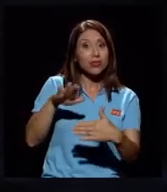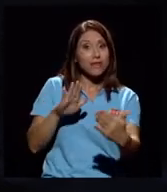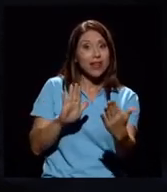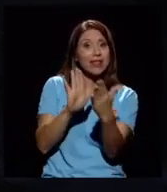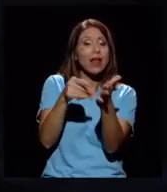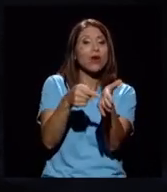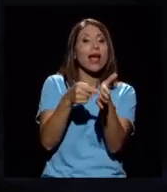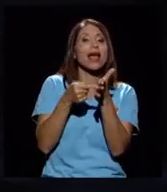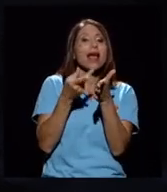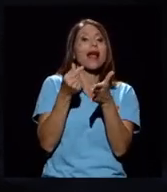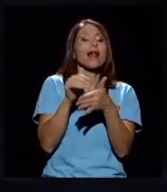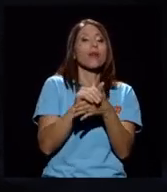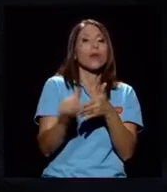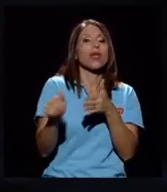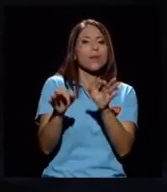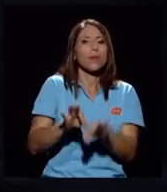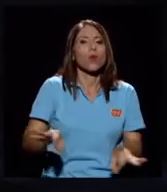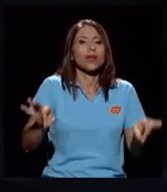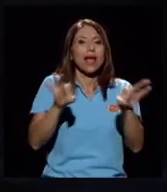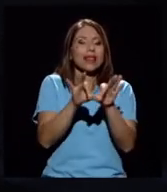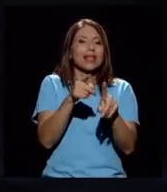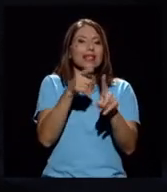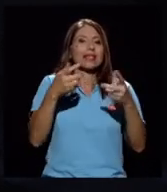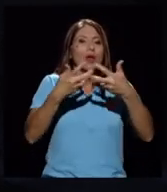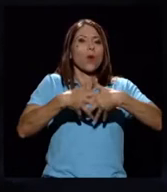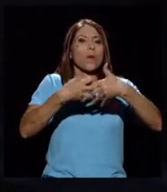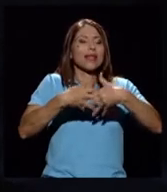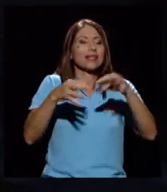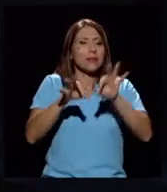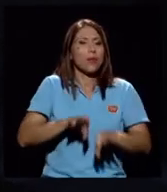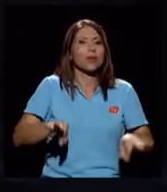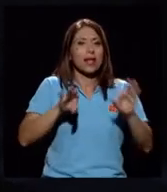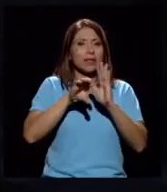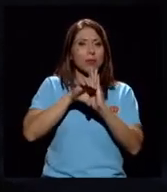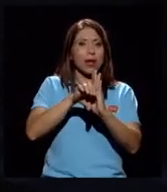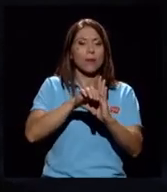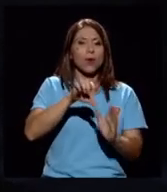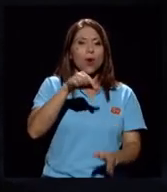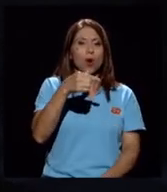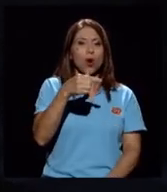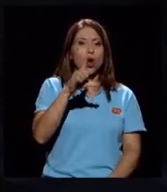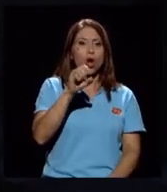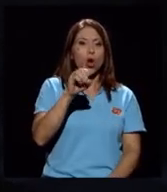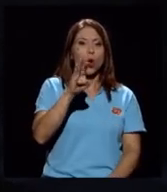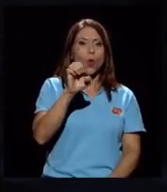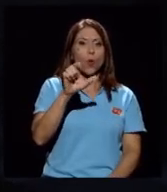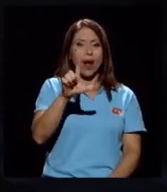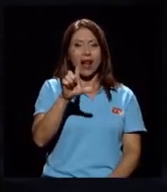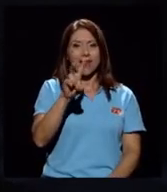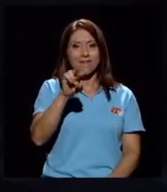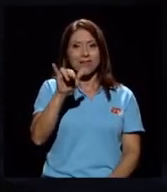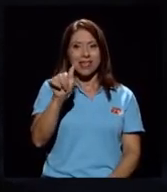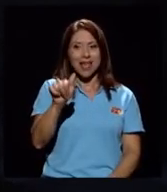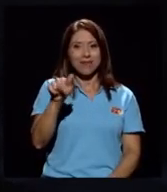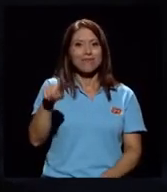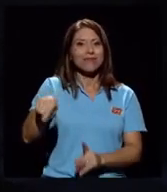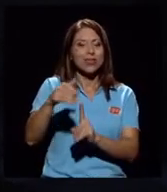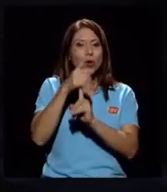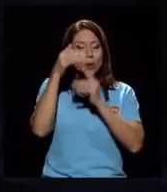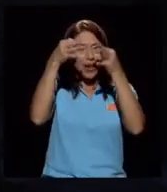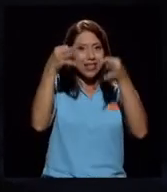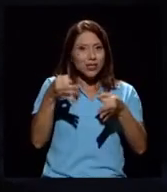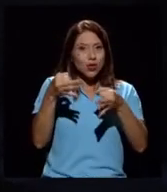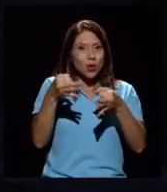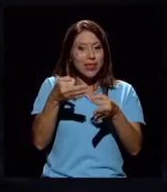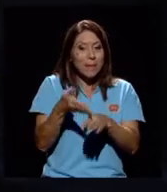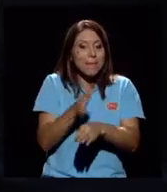de algunas compañías grandes como globalvía que tenía que tomó la decisión de pagar una deuda pre pagar una